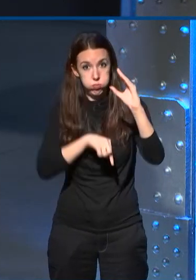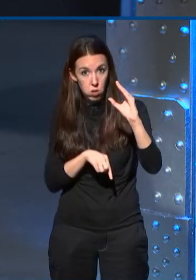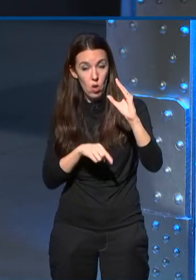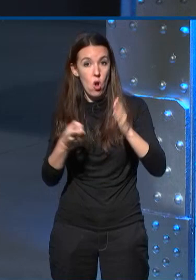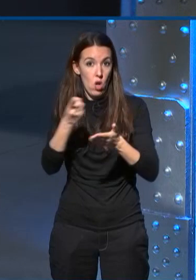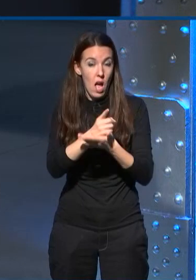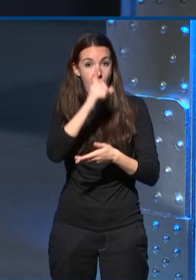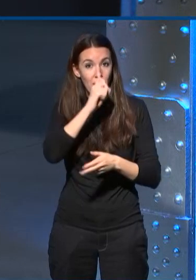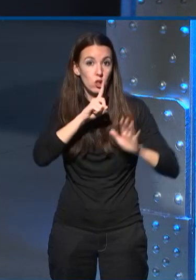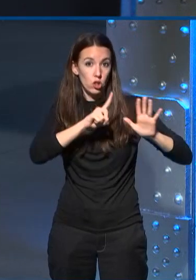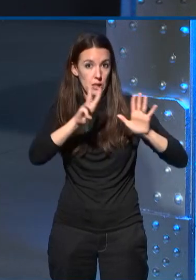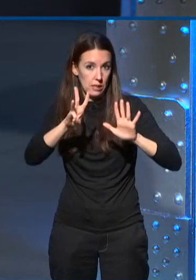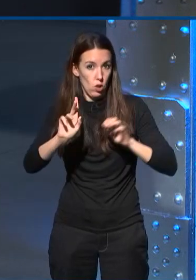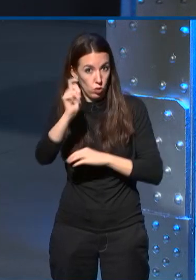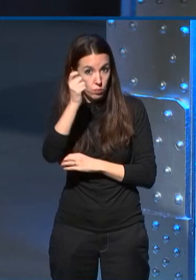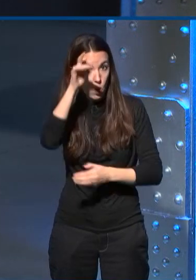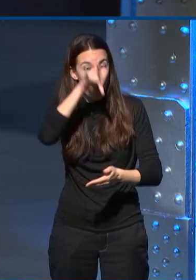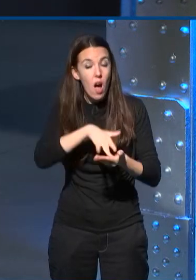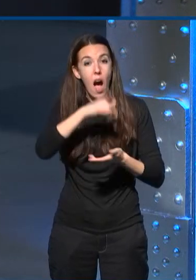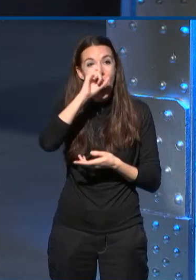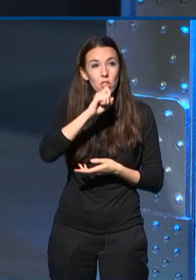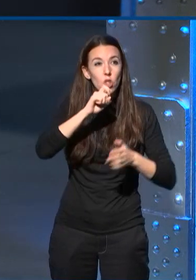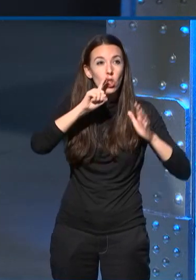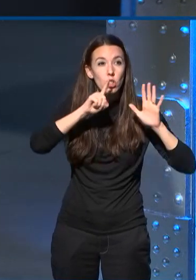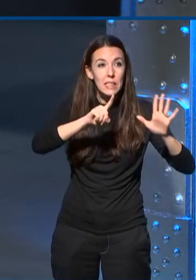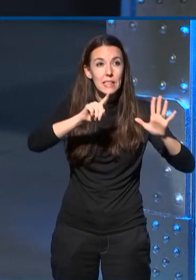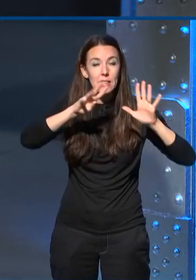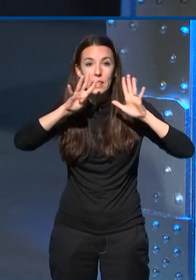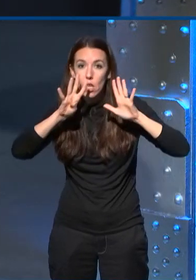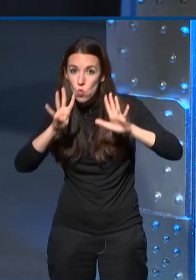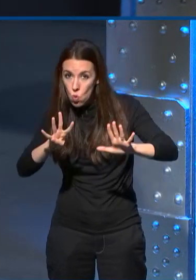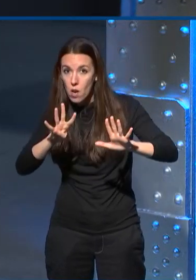en el año 68. Y ya en el año 69